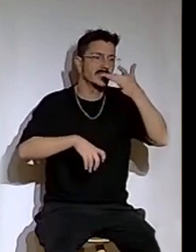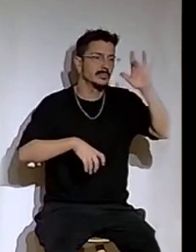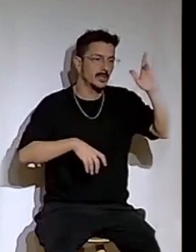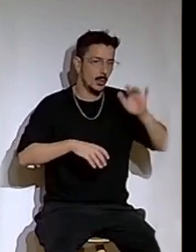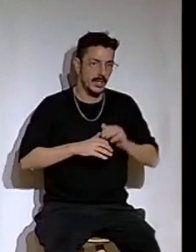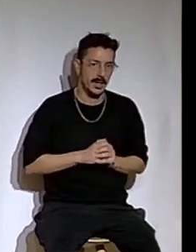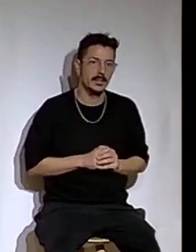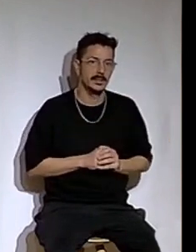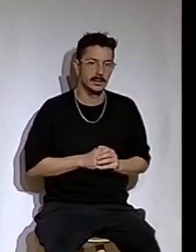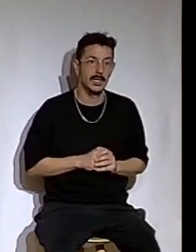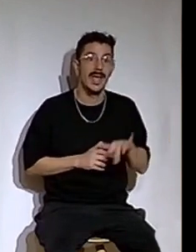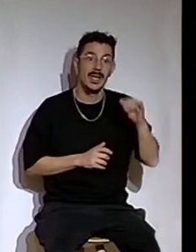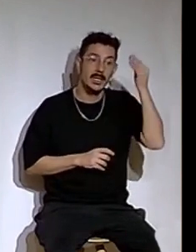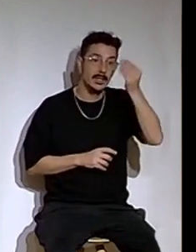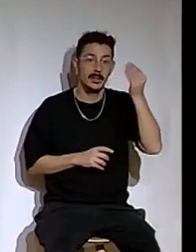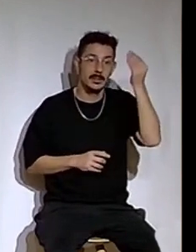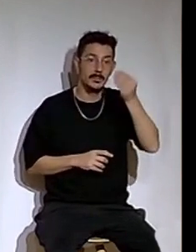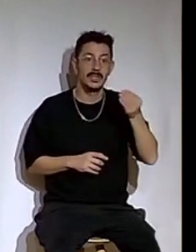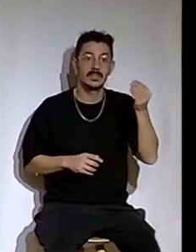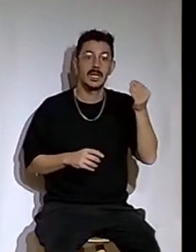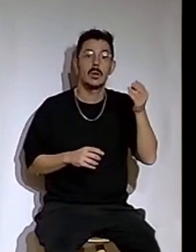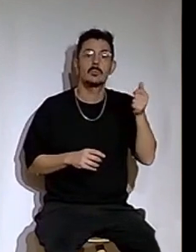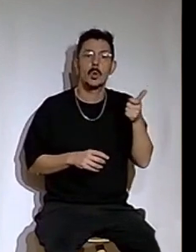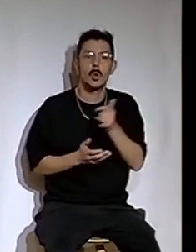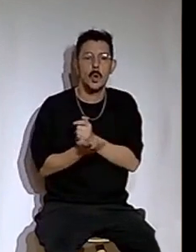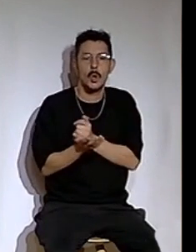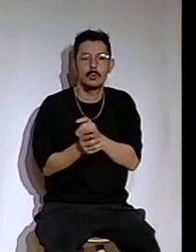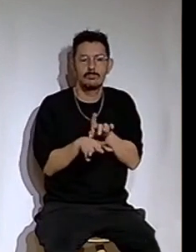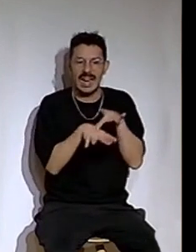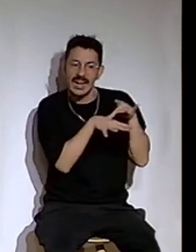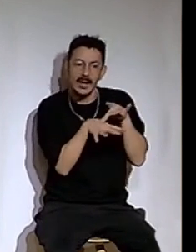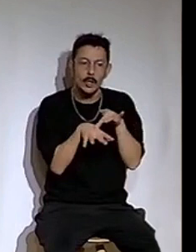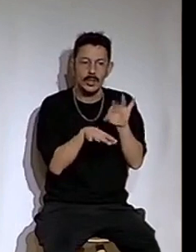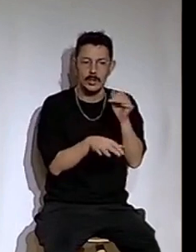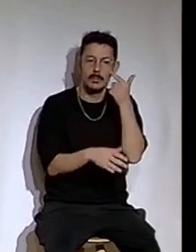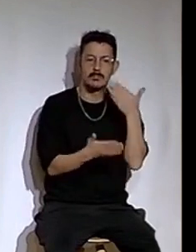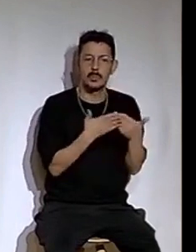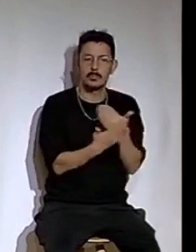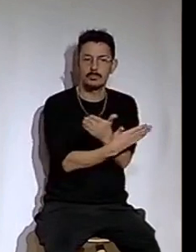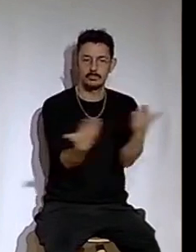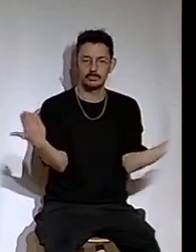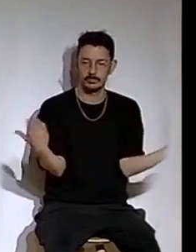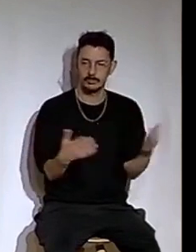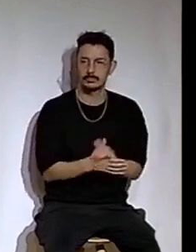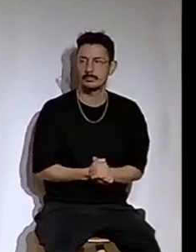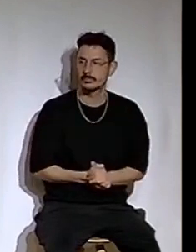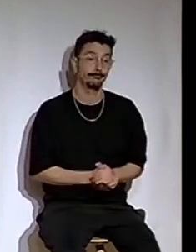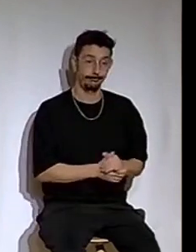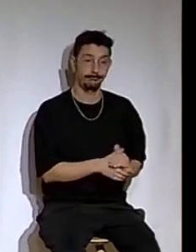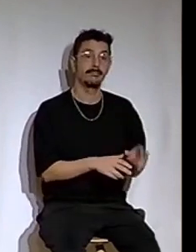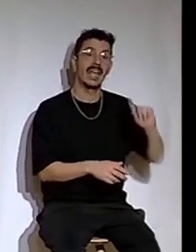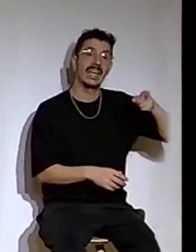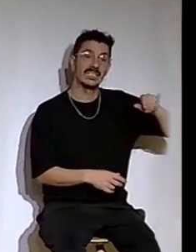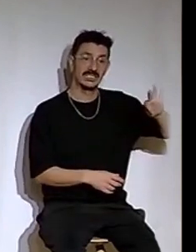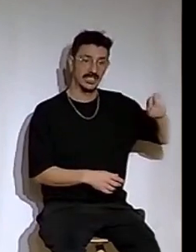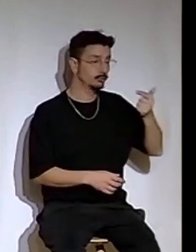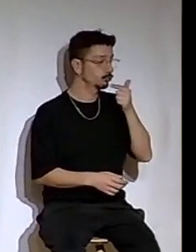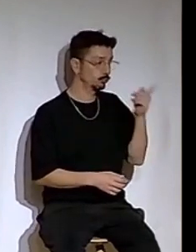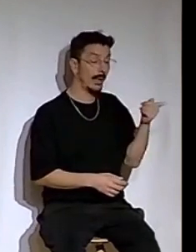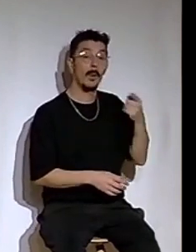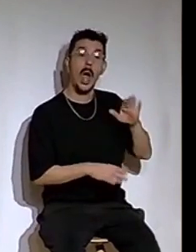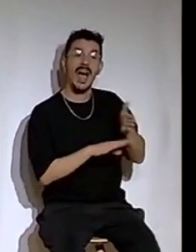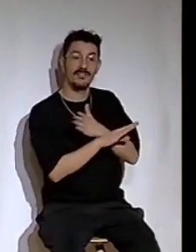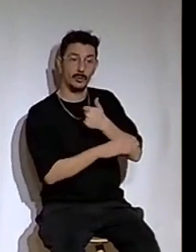poco como en el marco de cómo hemos pensado también el ciclo aparte de la Expo Pero bueno está esta expo de hechizos y